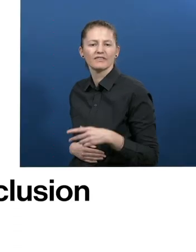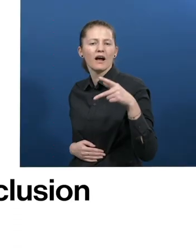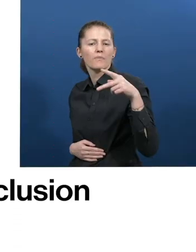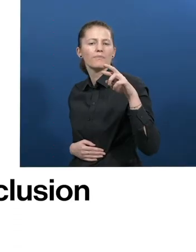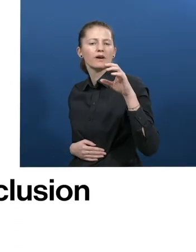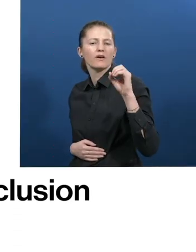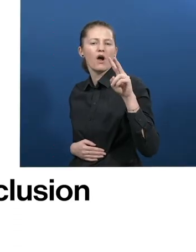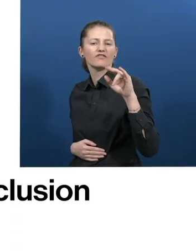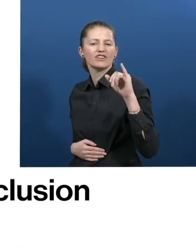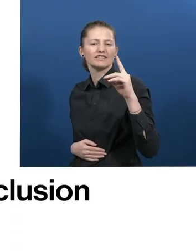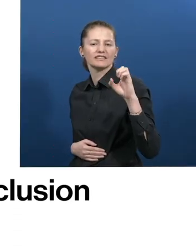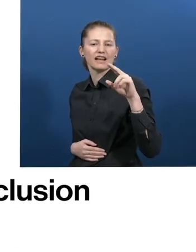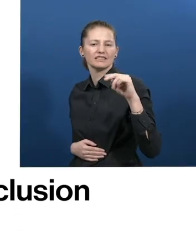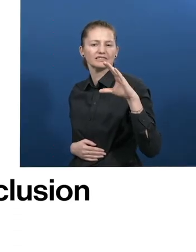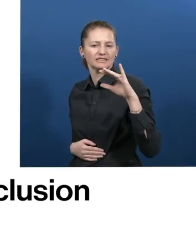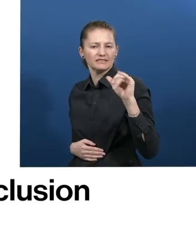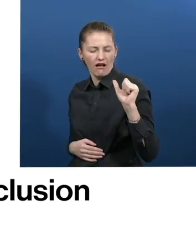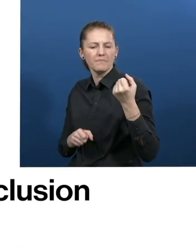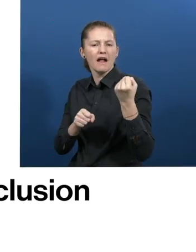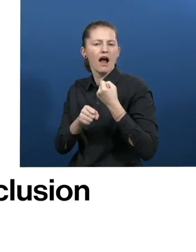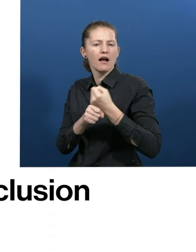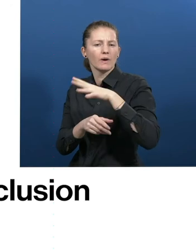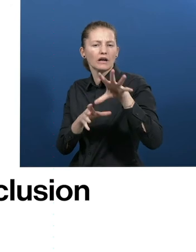What is Providencia Labor Inclusion Program about?